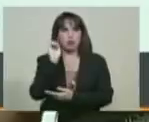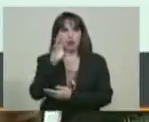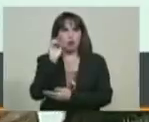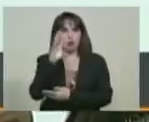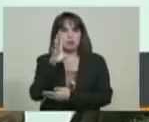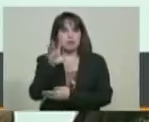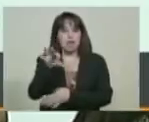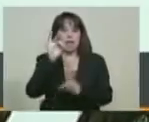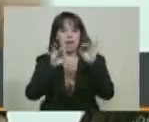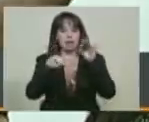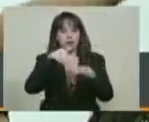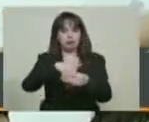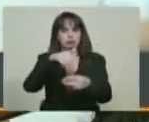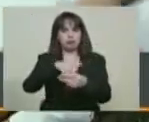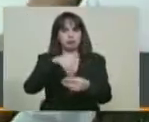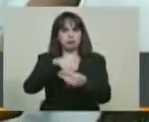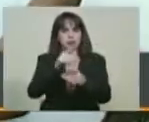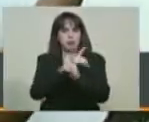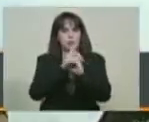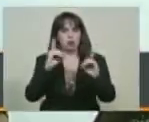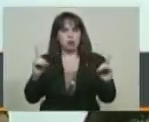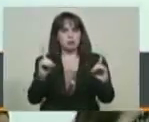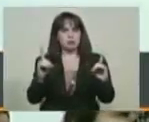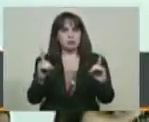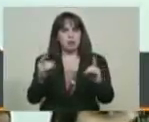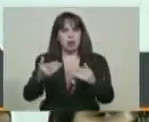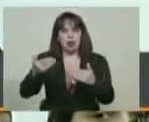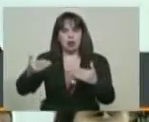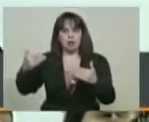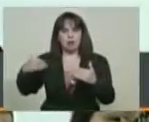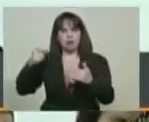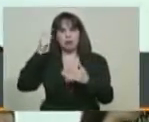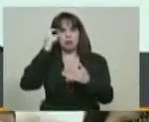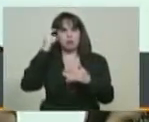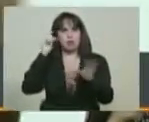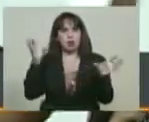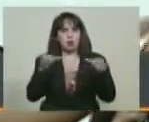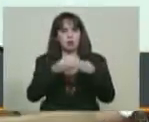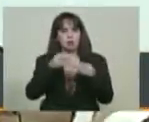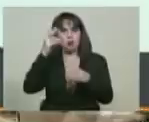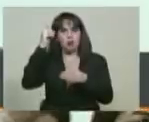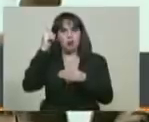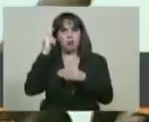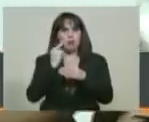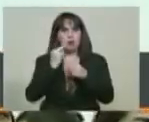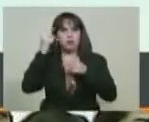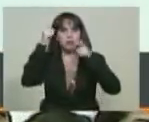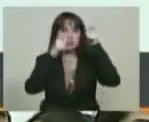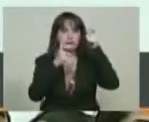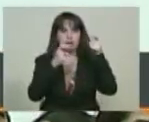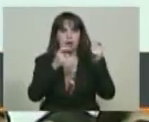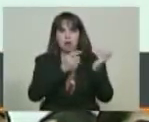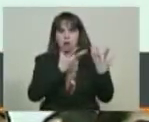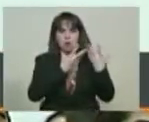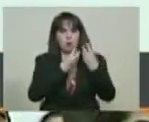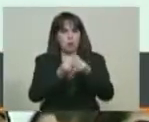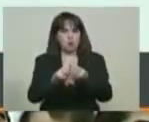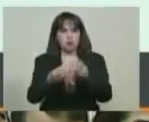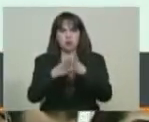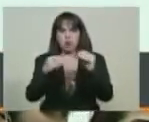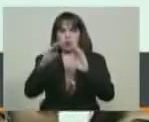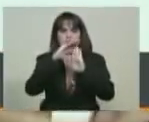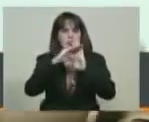electos democráticamente en los pasados días desde cada UH, decirle que lo vamos a acompañar en todas esas medidas económicas que usted va a